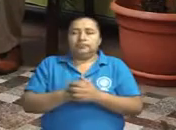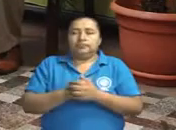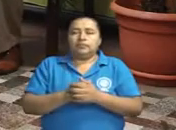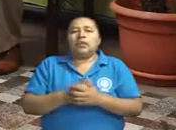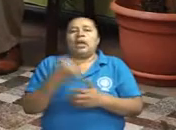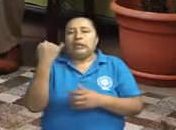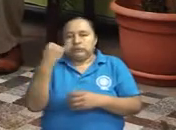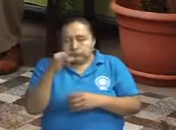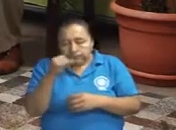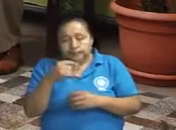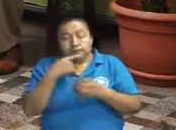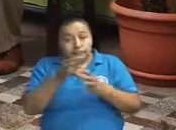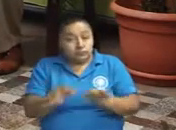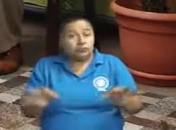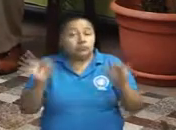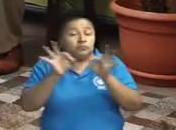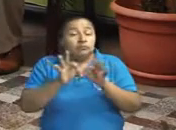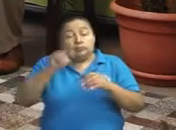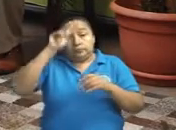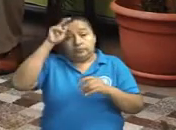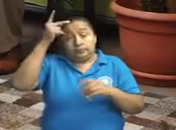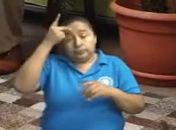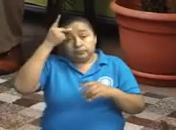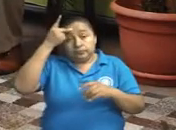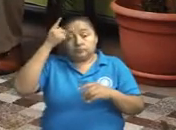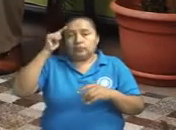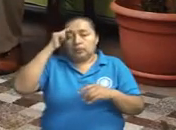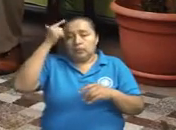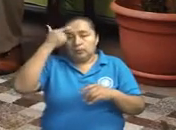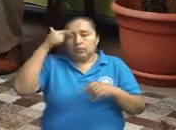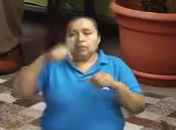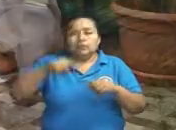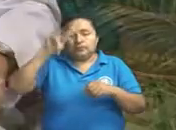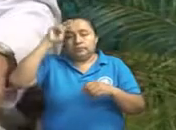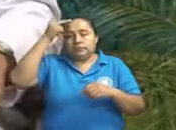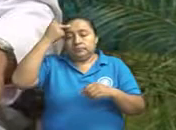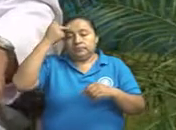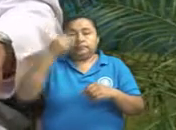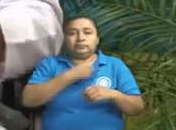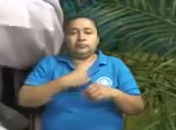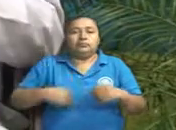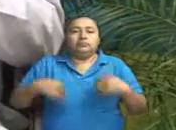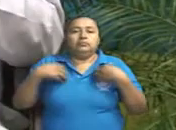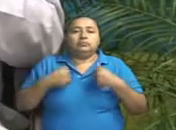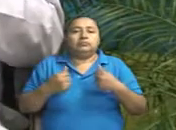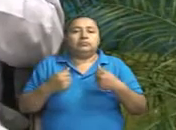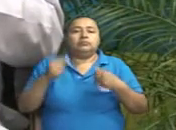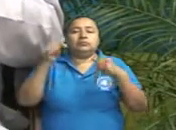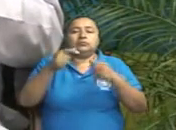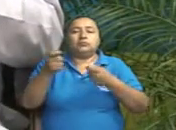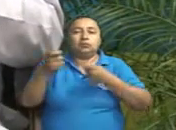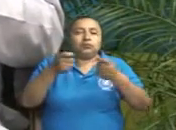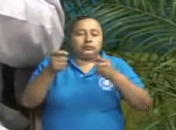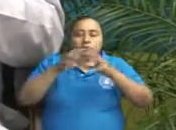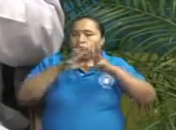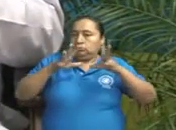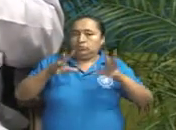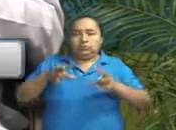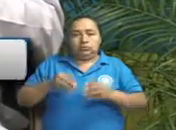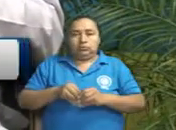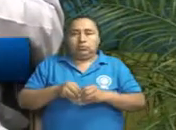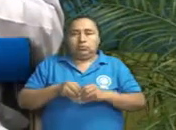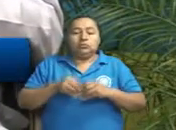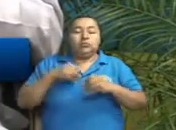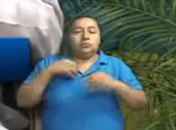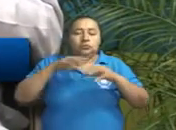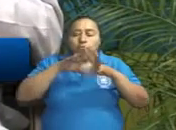dar a conocer, que como política de gobierno y como política del Ministerio de Salud, es en un manejo integral, en un manejo universal,